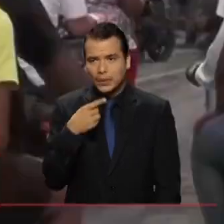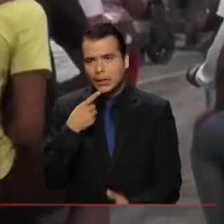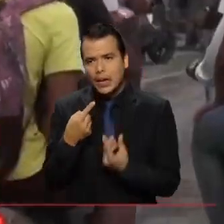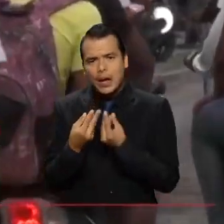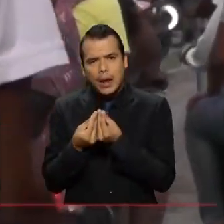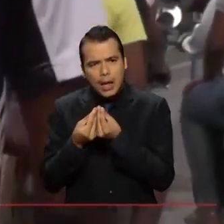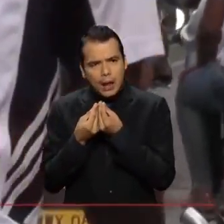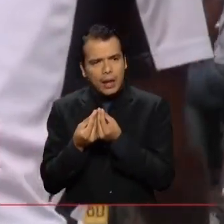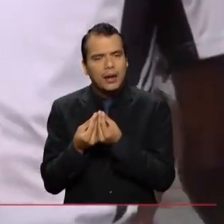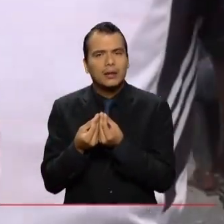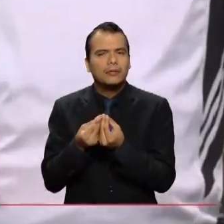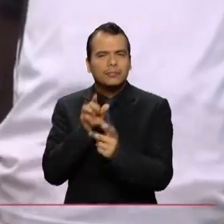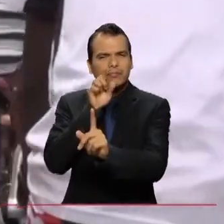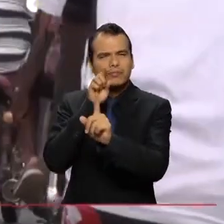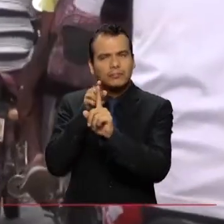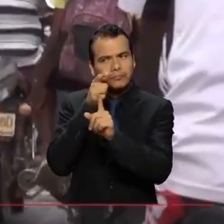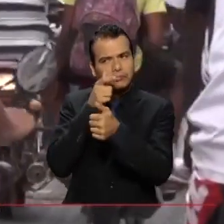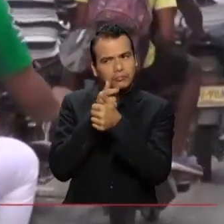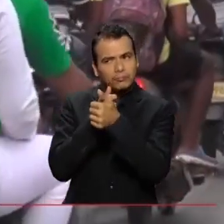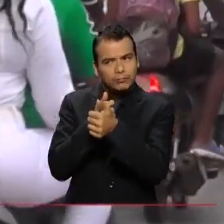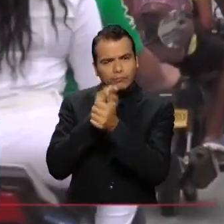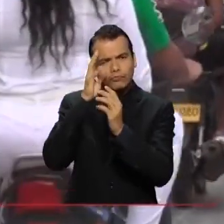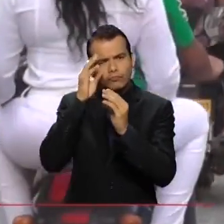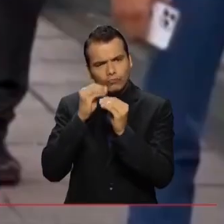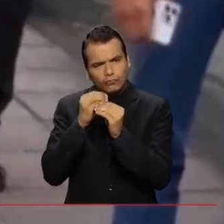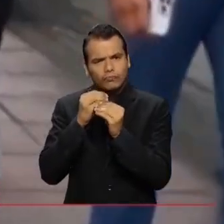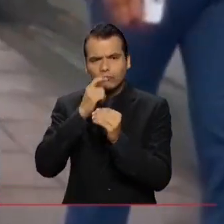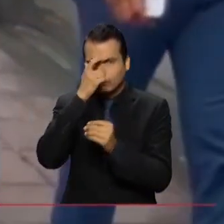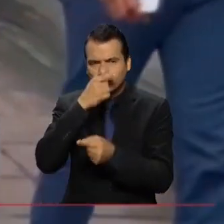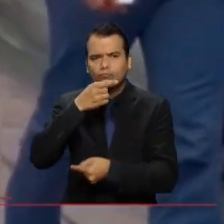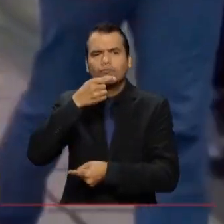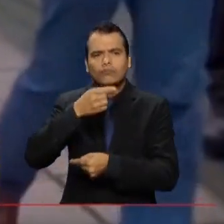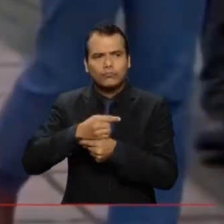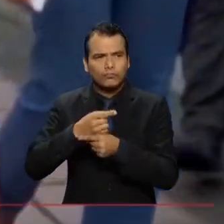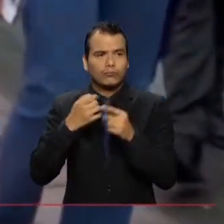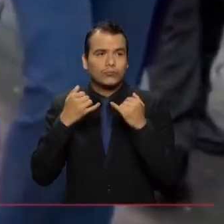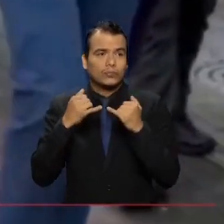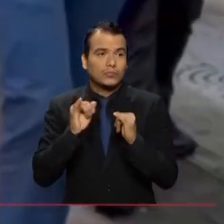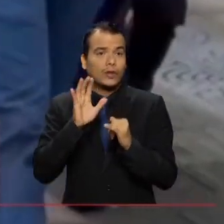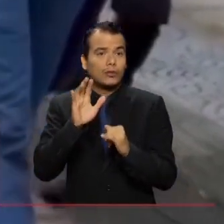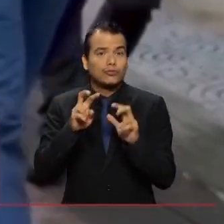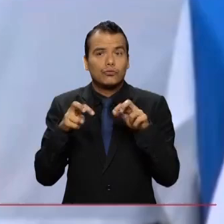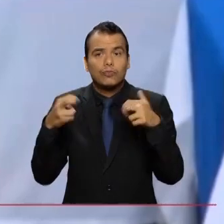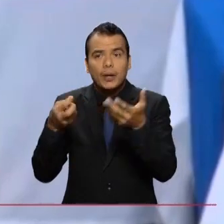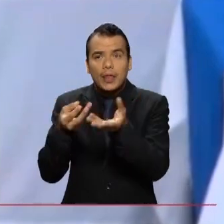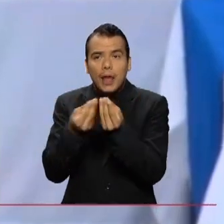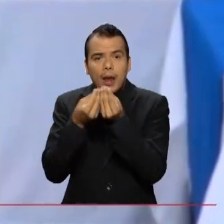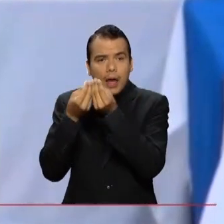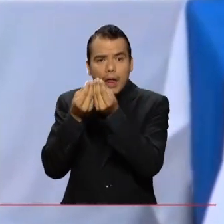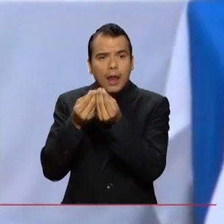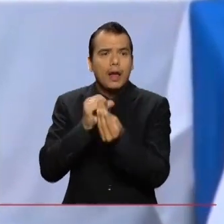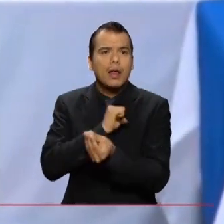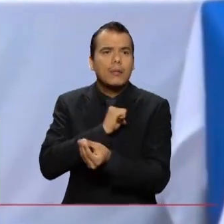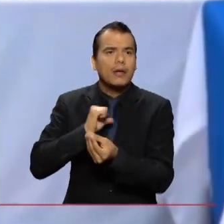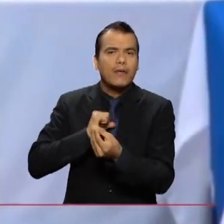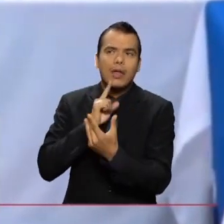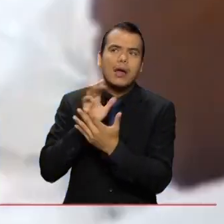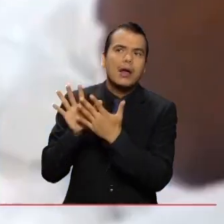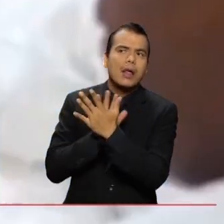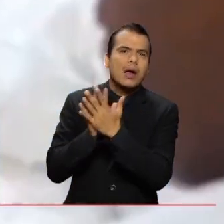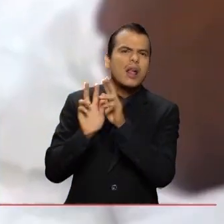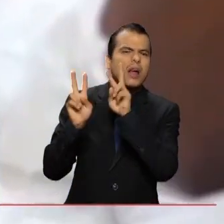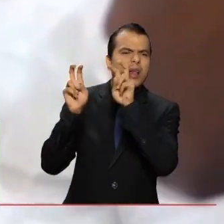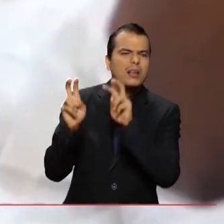para nosotros hacerle seguimiento y que se cumplan los acuerdos. Las mesas han sido cerradas, considera, sin que se sepan los avances y